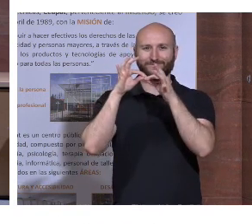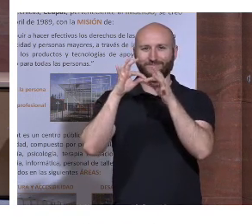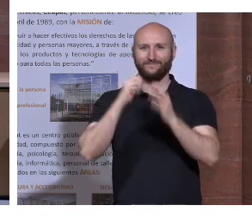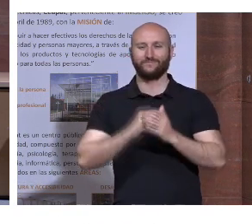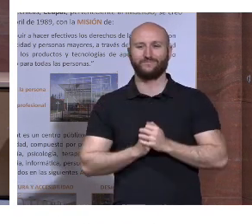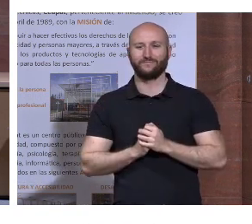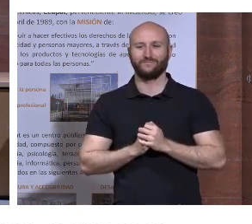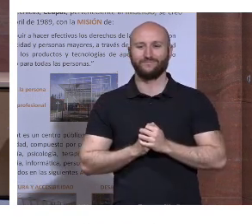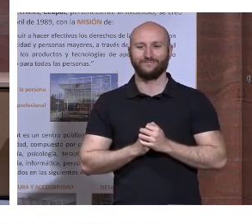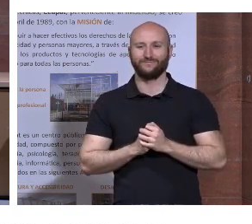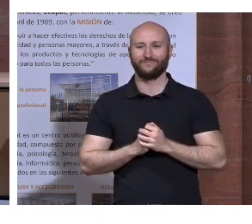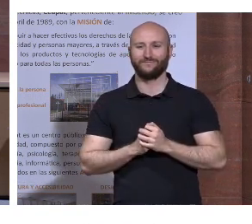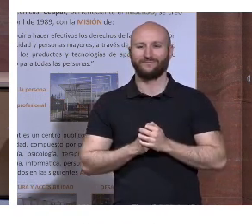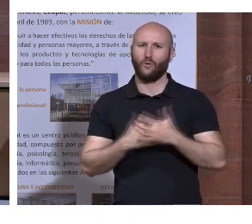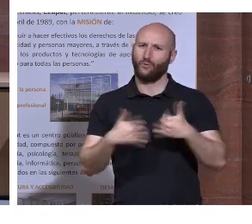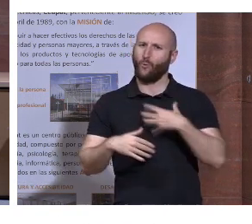Cuesta.